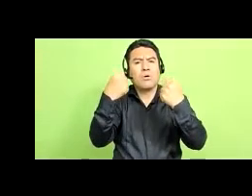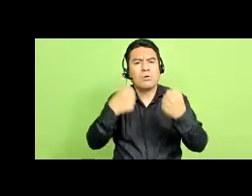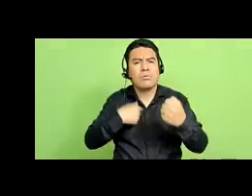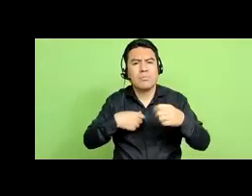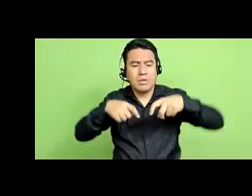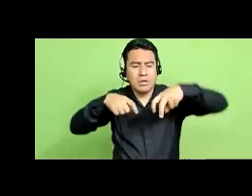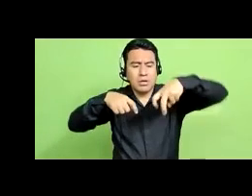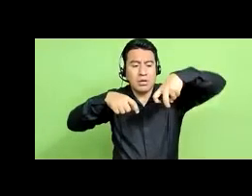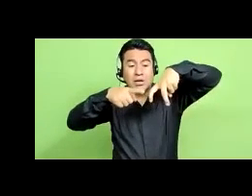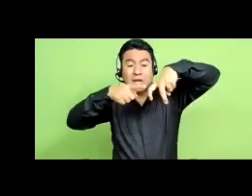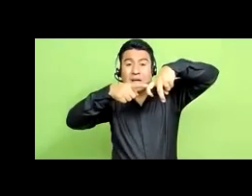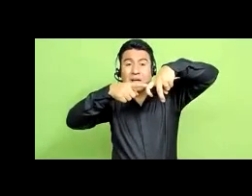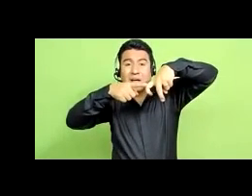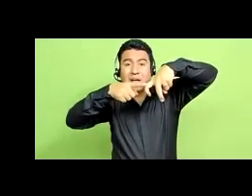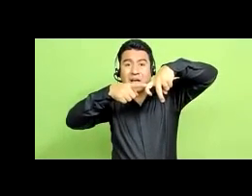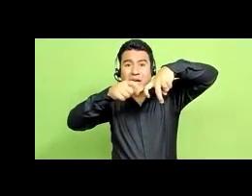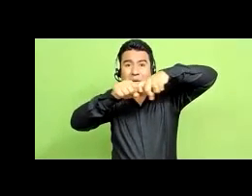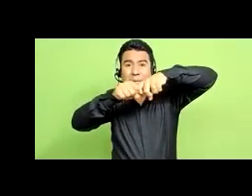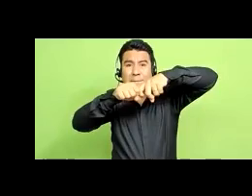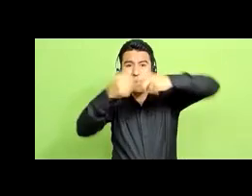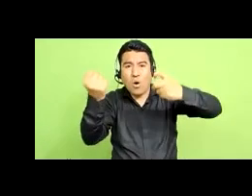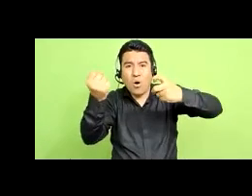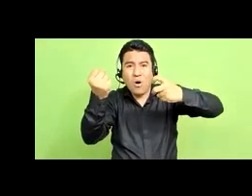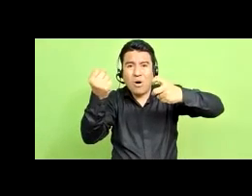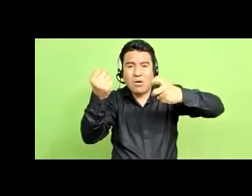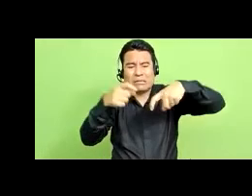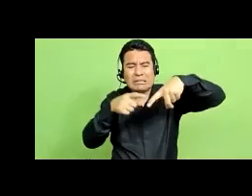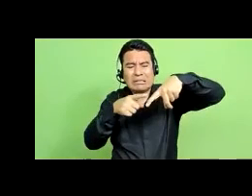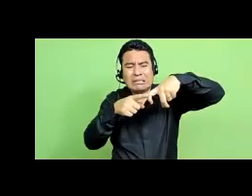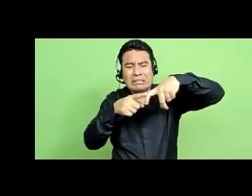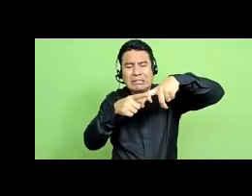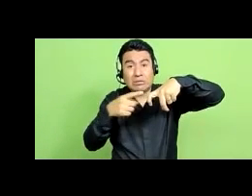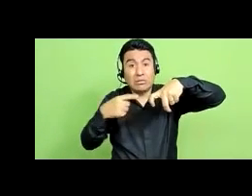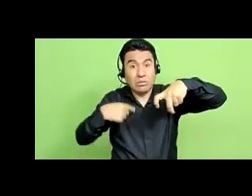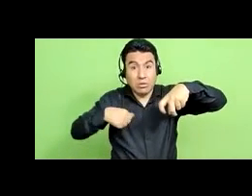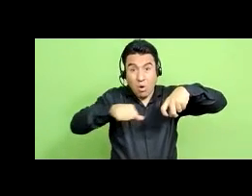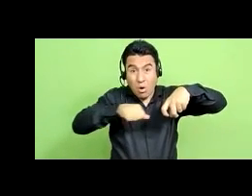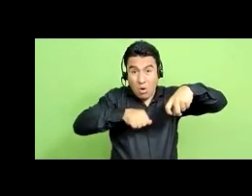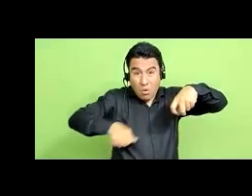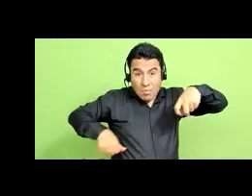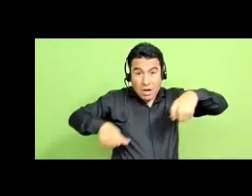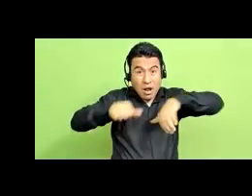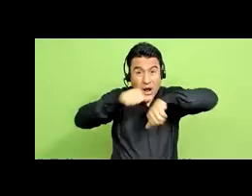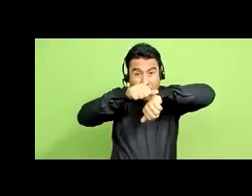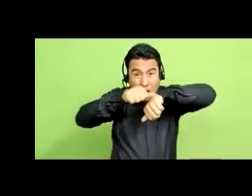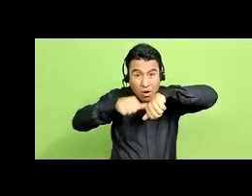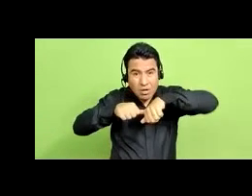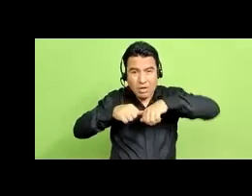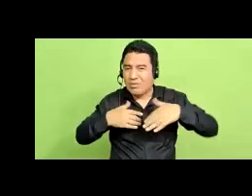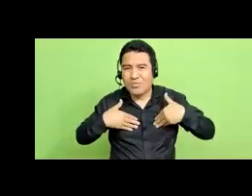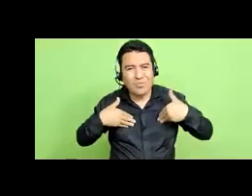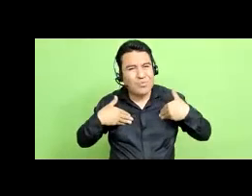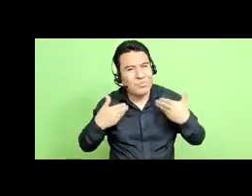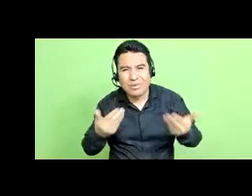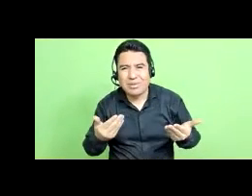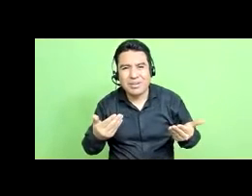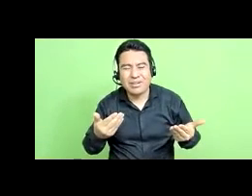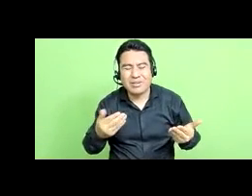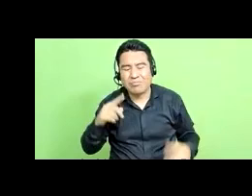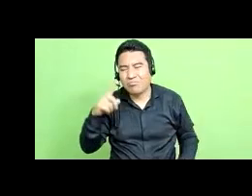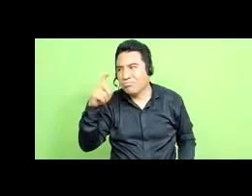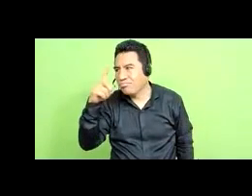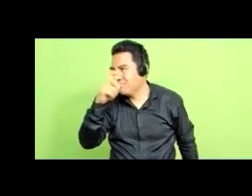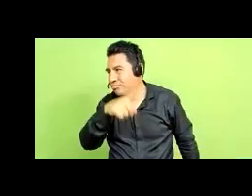y por la osteoporosis ya no me puedo operar entonces mi vida se transformó al